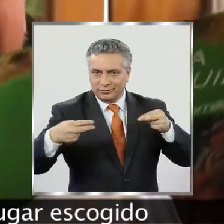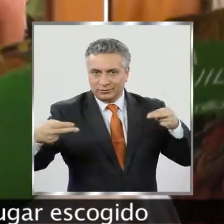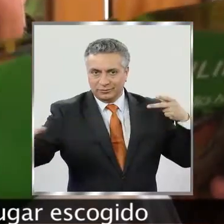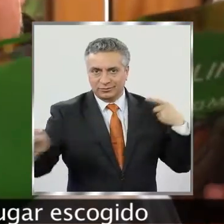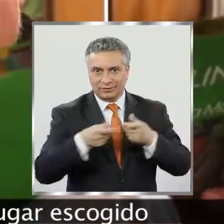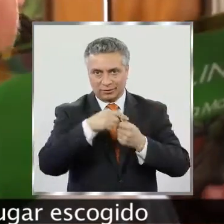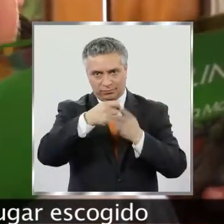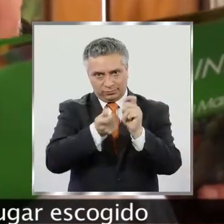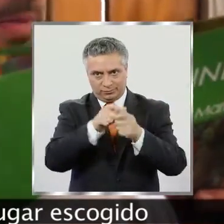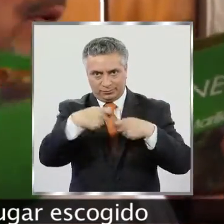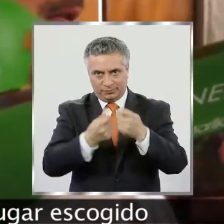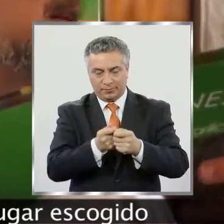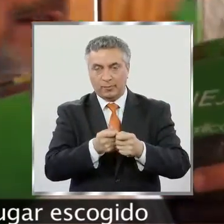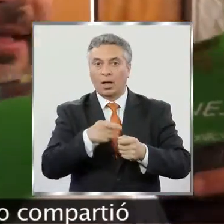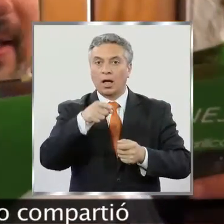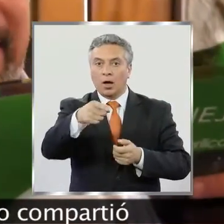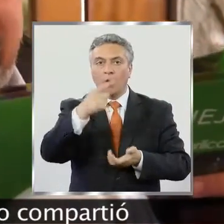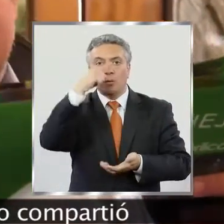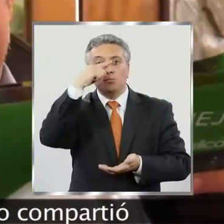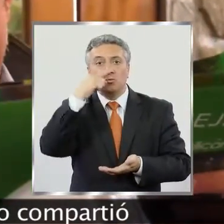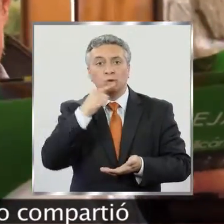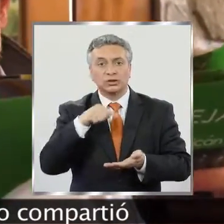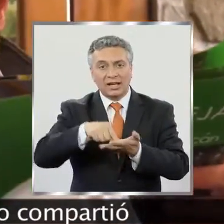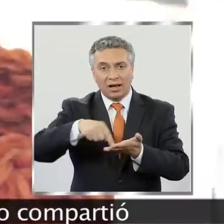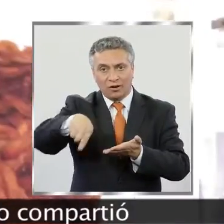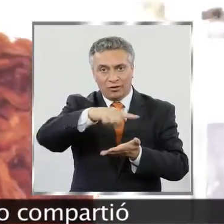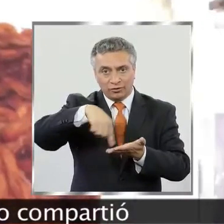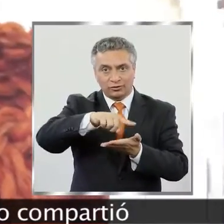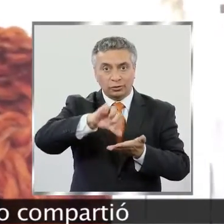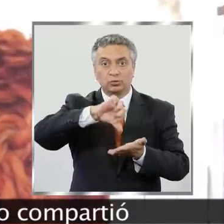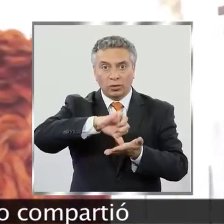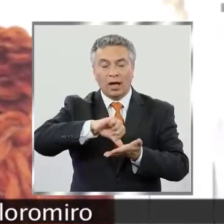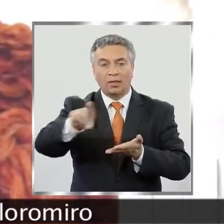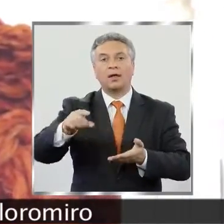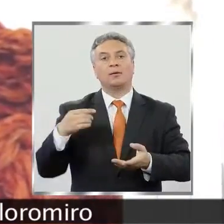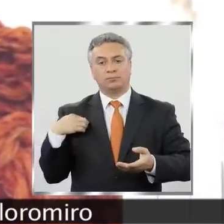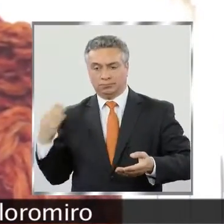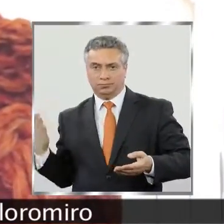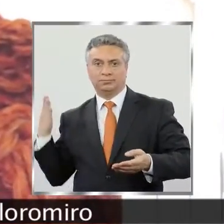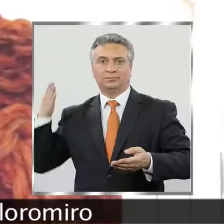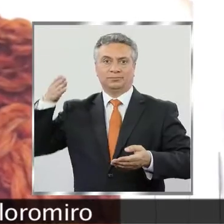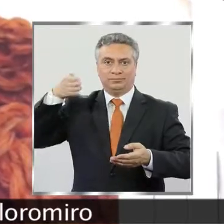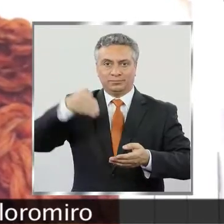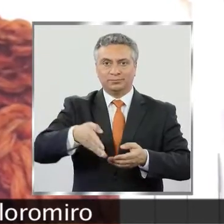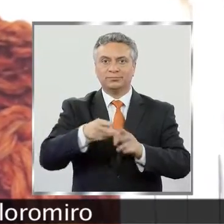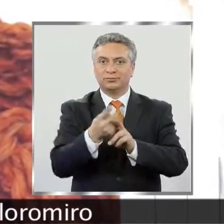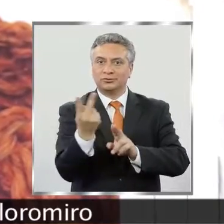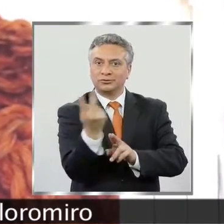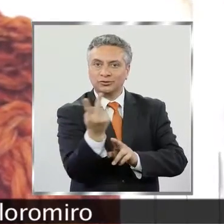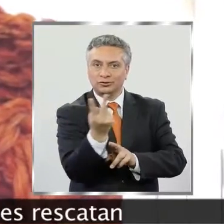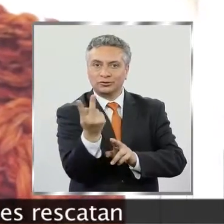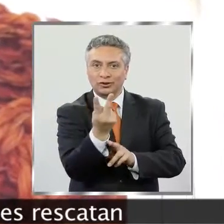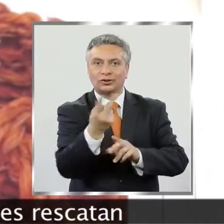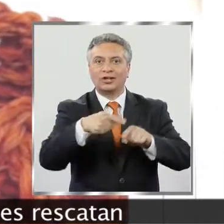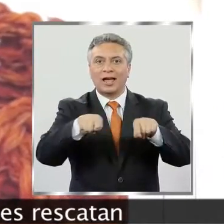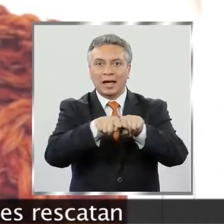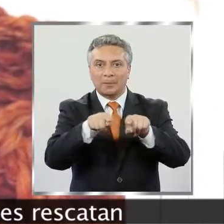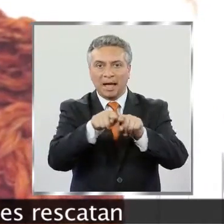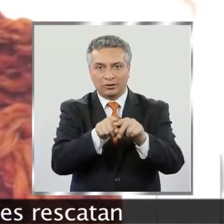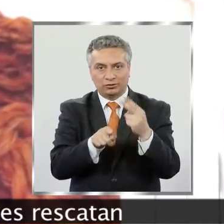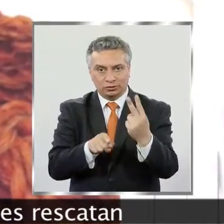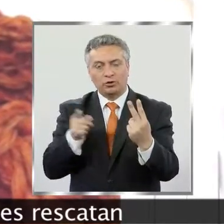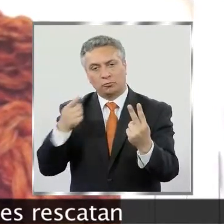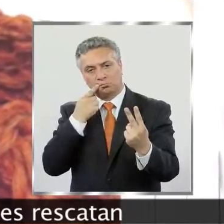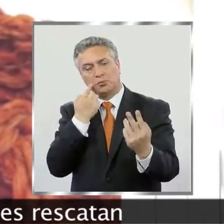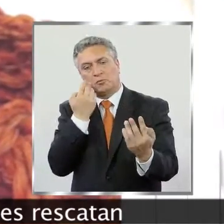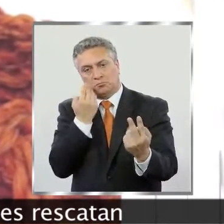de la ciudad fue el lugar escogido donde el secretario de Estado compartió con los hermanos José Cloromiro y Dagoberto